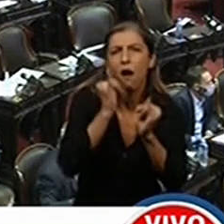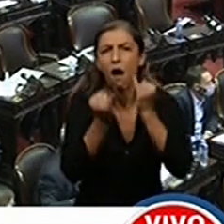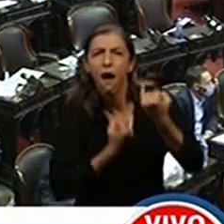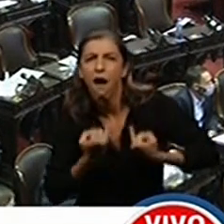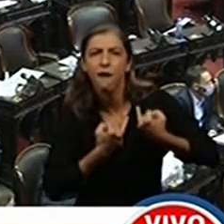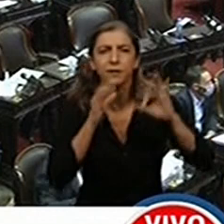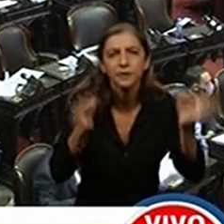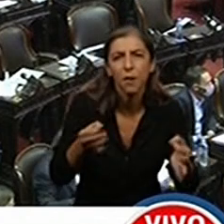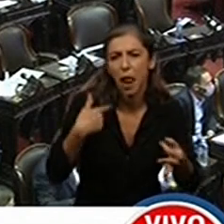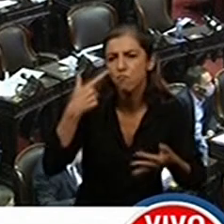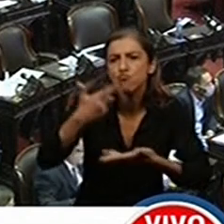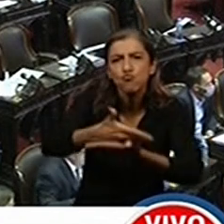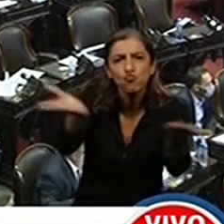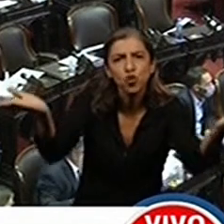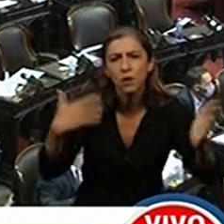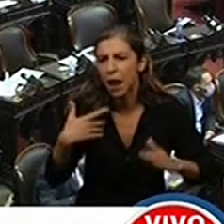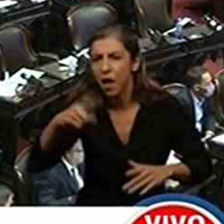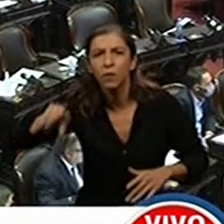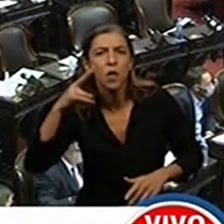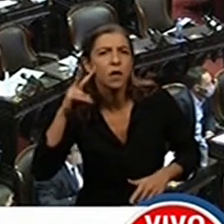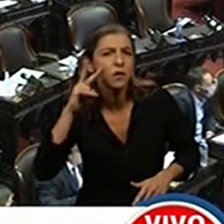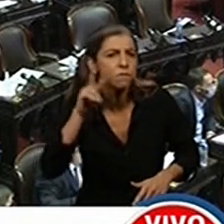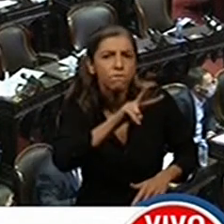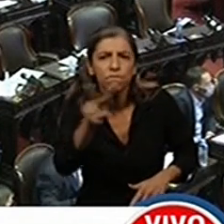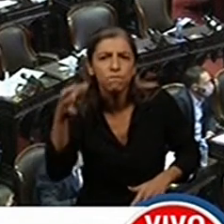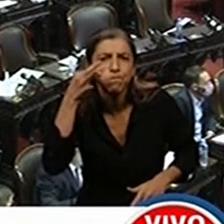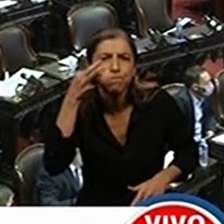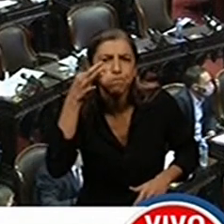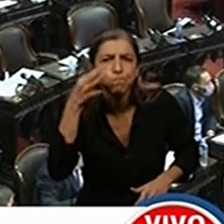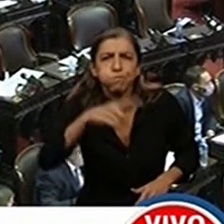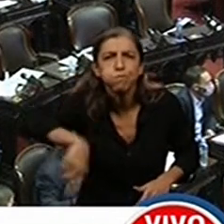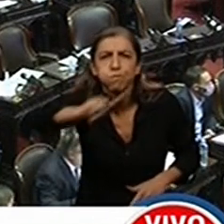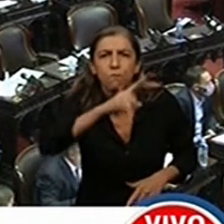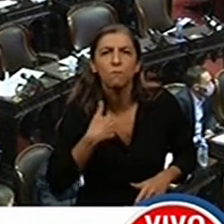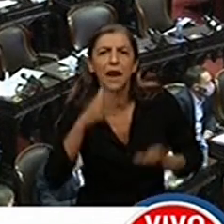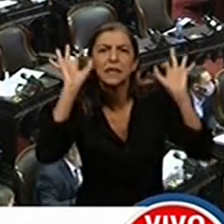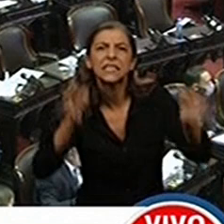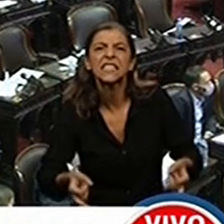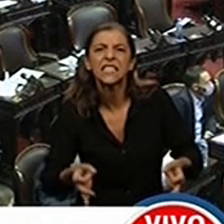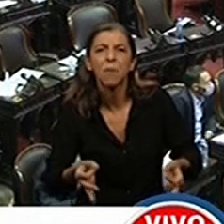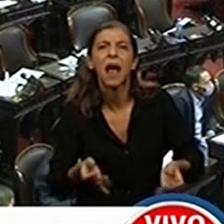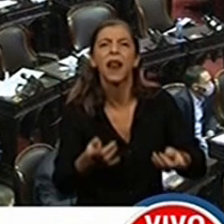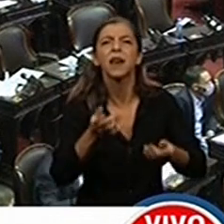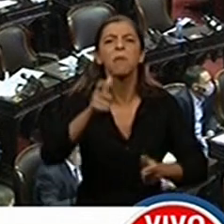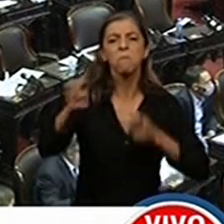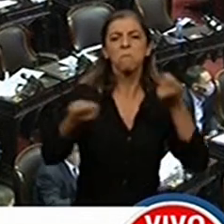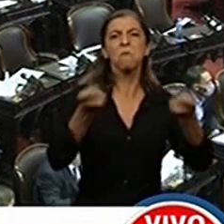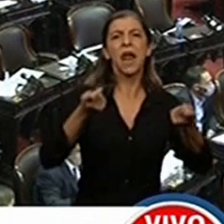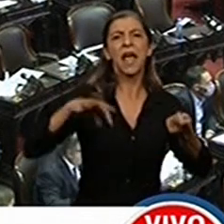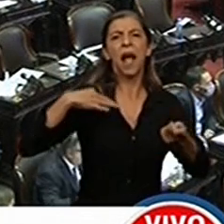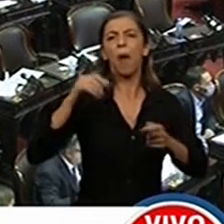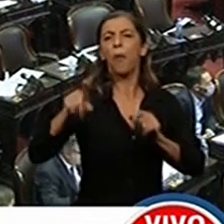muestren, para que vean. ¿Cómo se vive? ¿De qué se vive? ¿Quién es el dueño de la vida y de la hacienda de